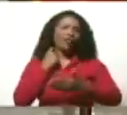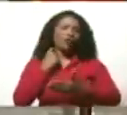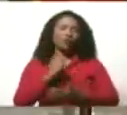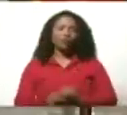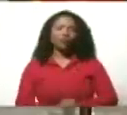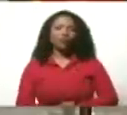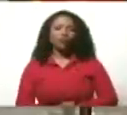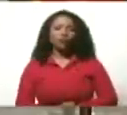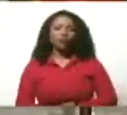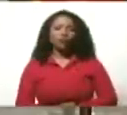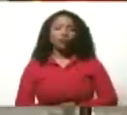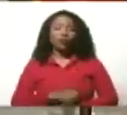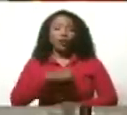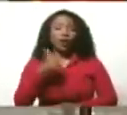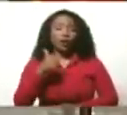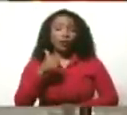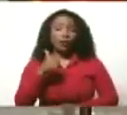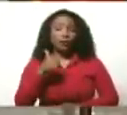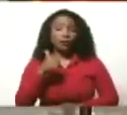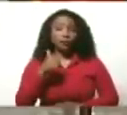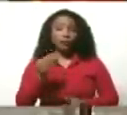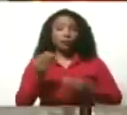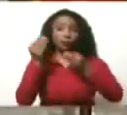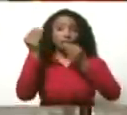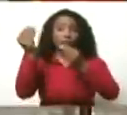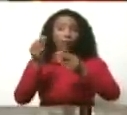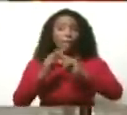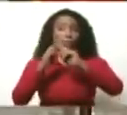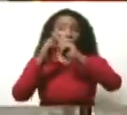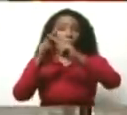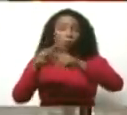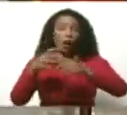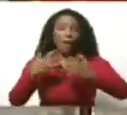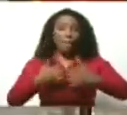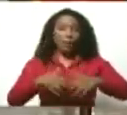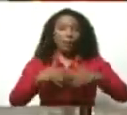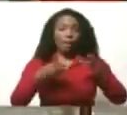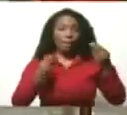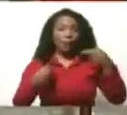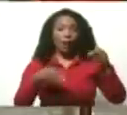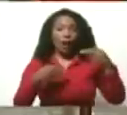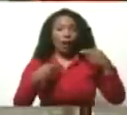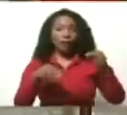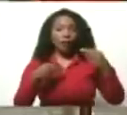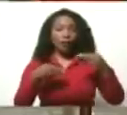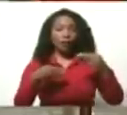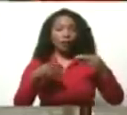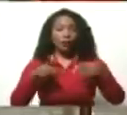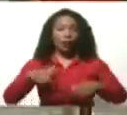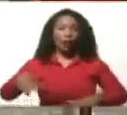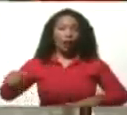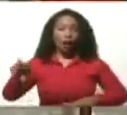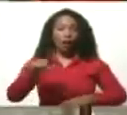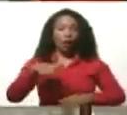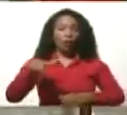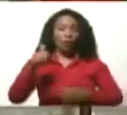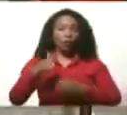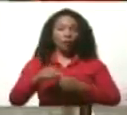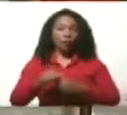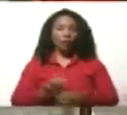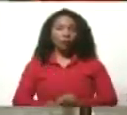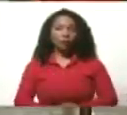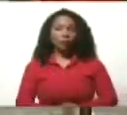El caso por irregularidades en el otorgamiento de préstamos a la empresa Plásticos Costa Oriental del Lago,